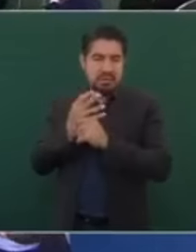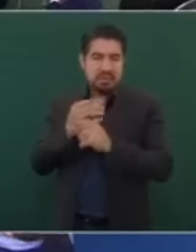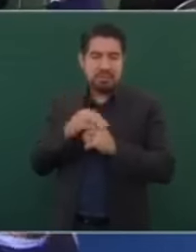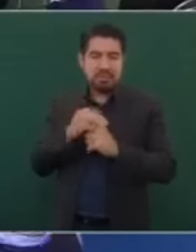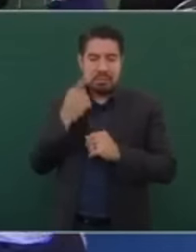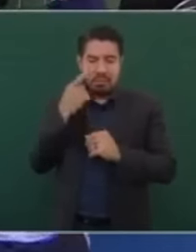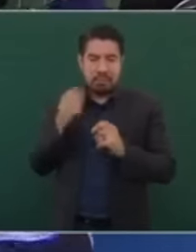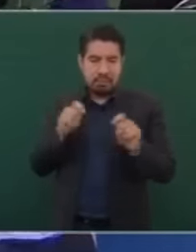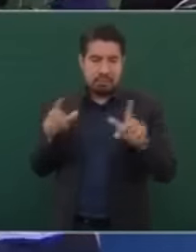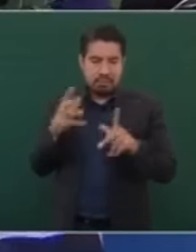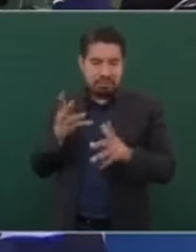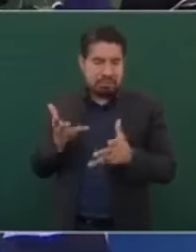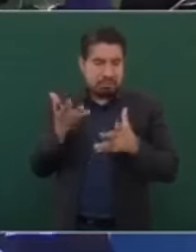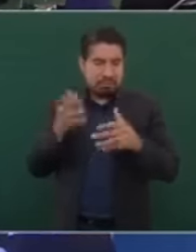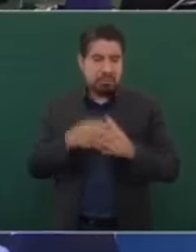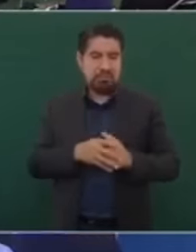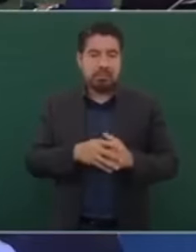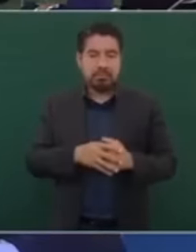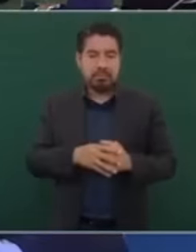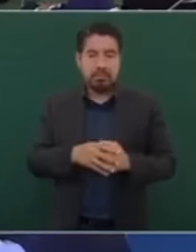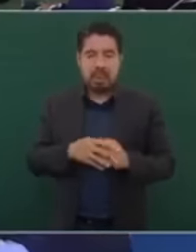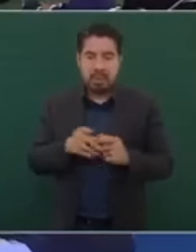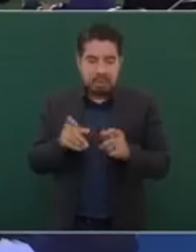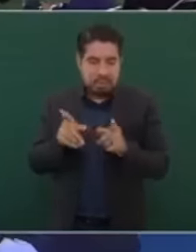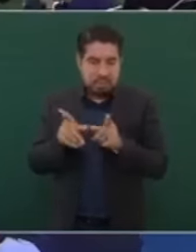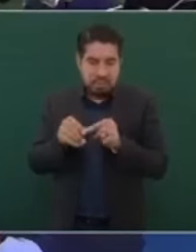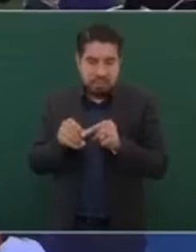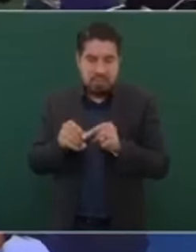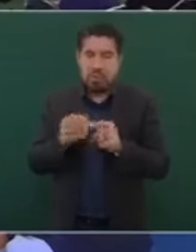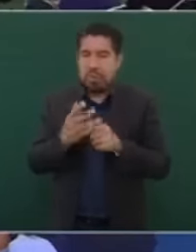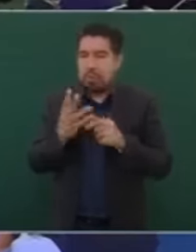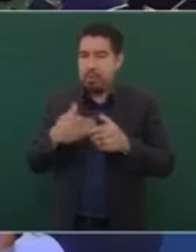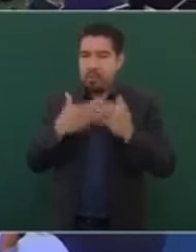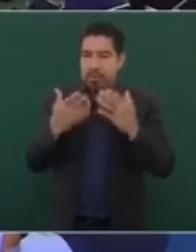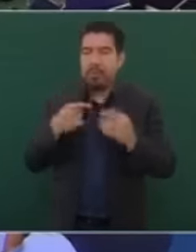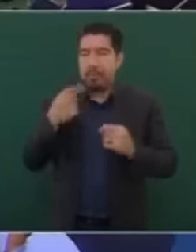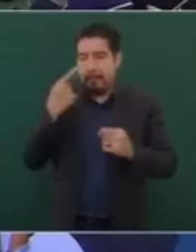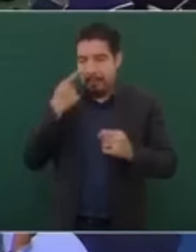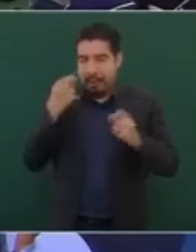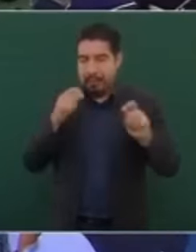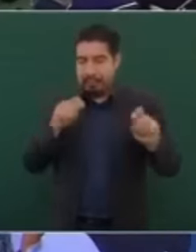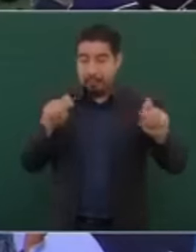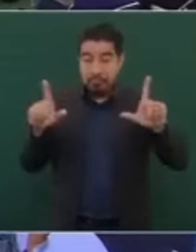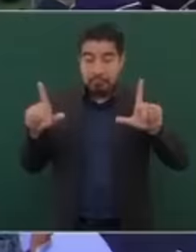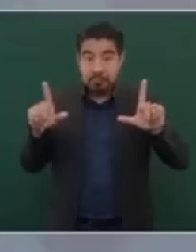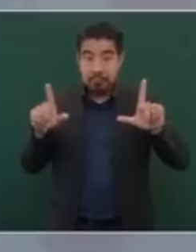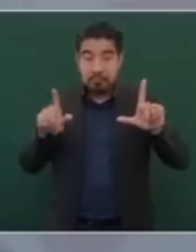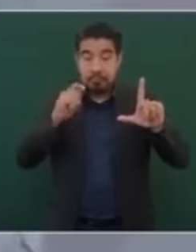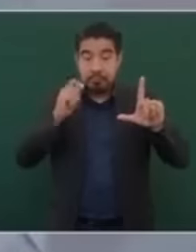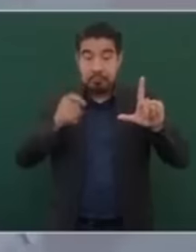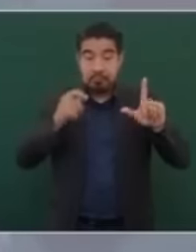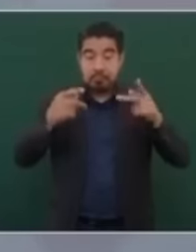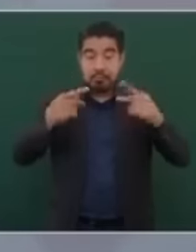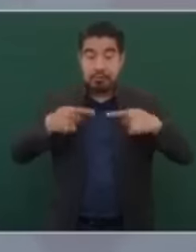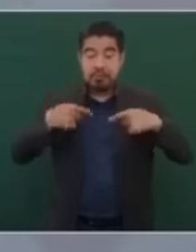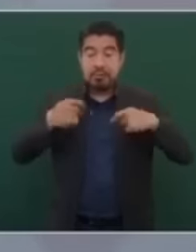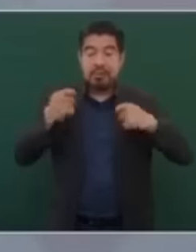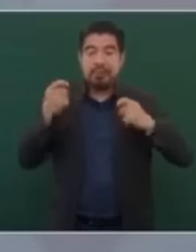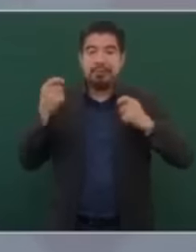Nada más es un resumen, pero lo que quiero es que observen la reacción de la